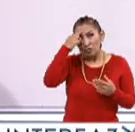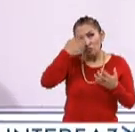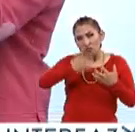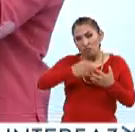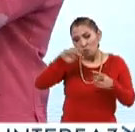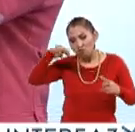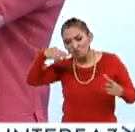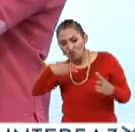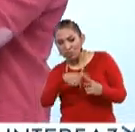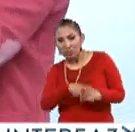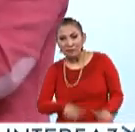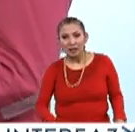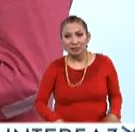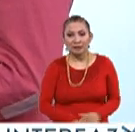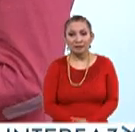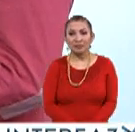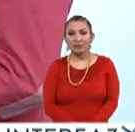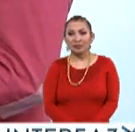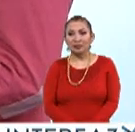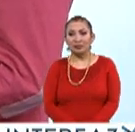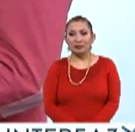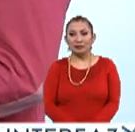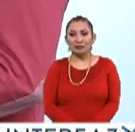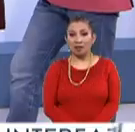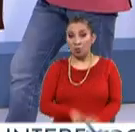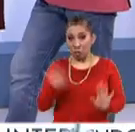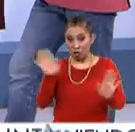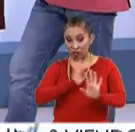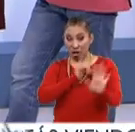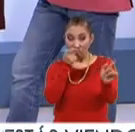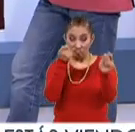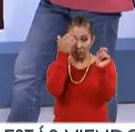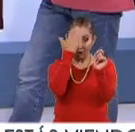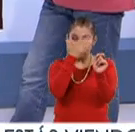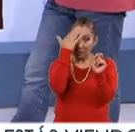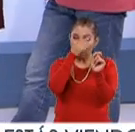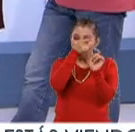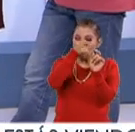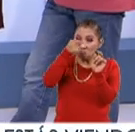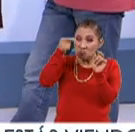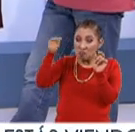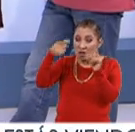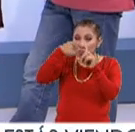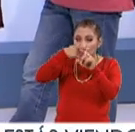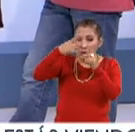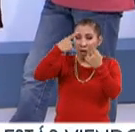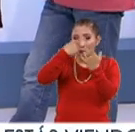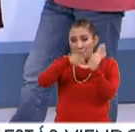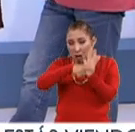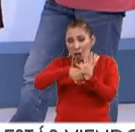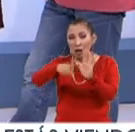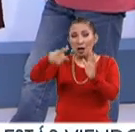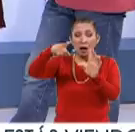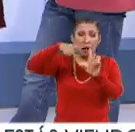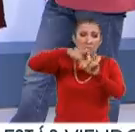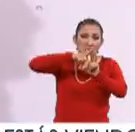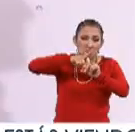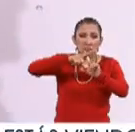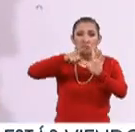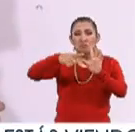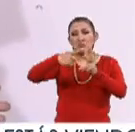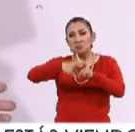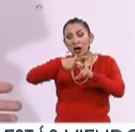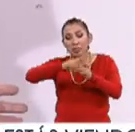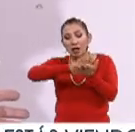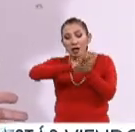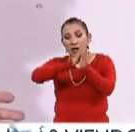desde otra perspectiva, otra forma, ¿no? Y una vez que dominan estos conceptos, ¿no? De suma, de resta, multiplicación, división, ya